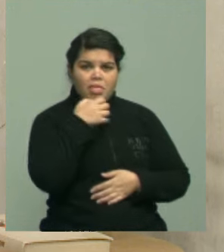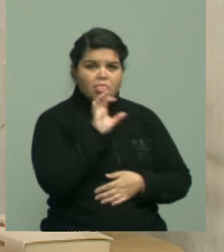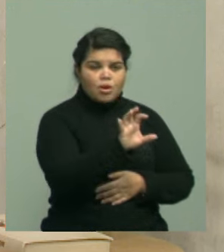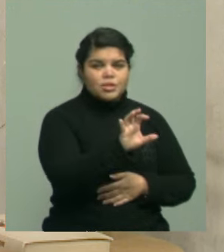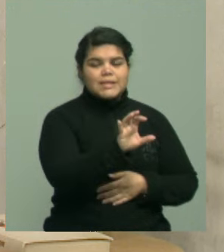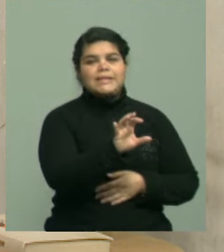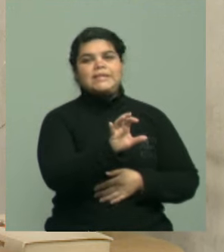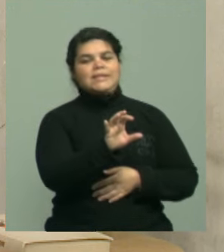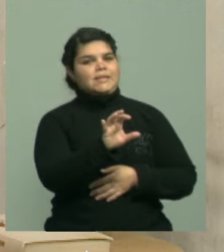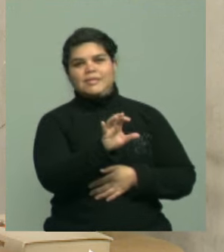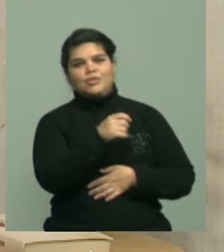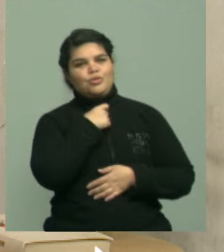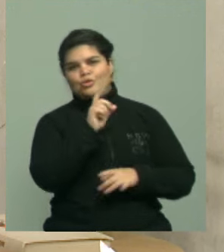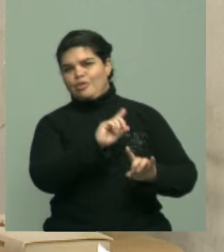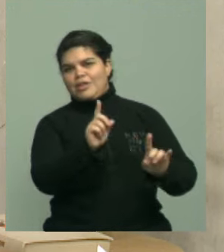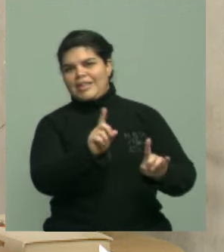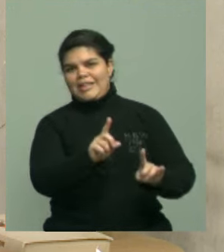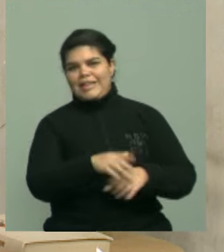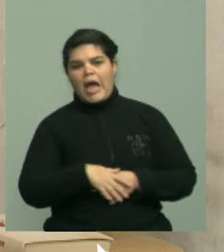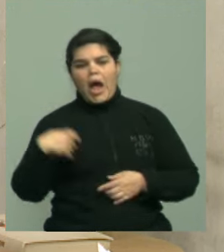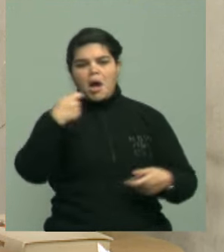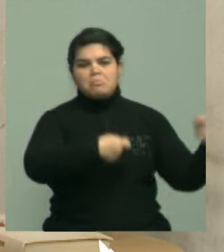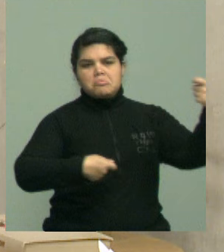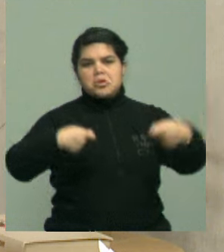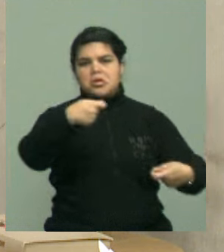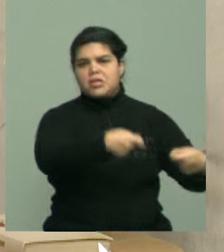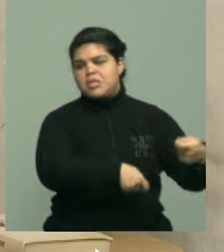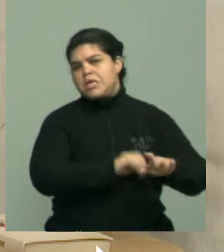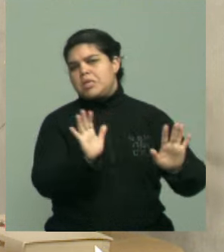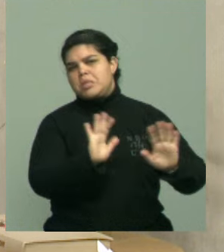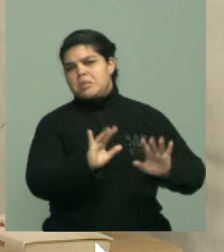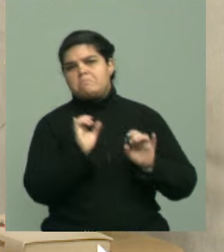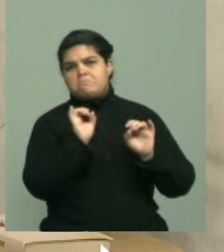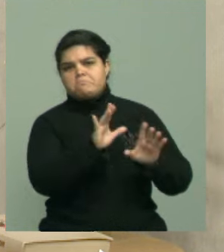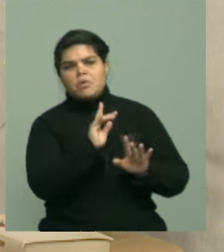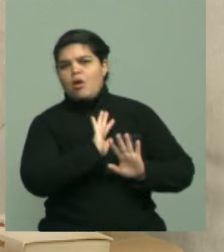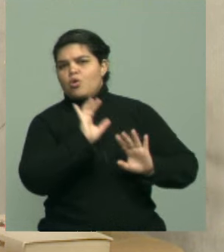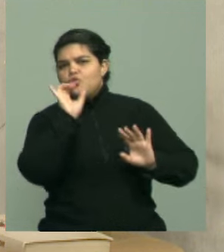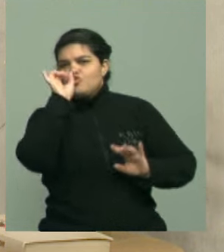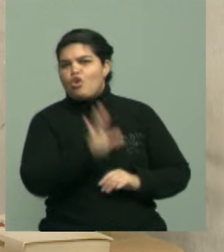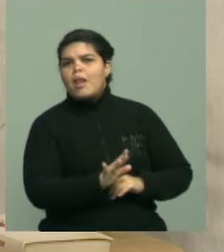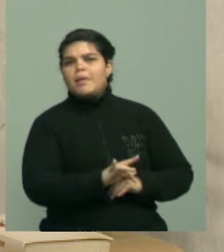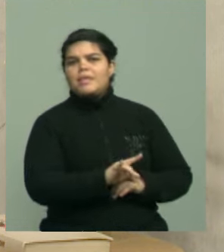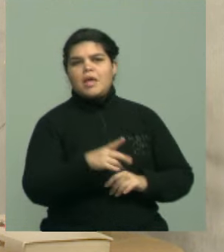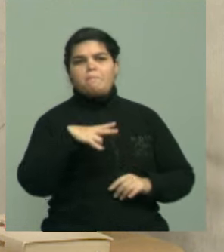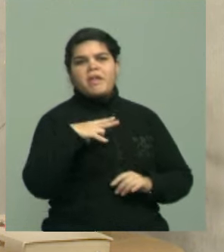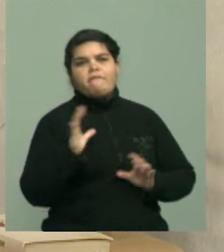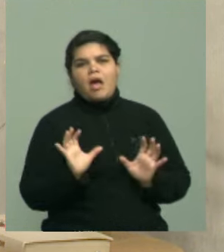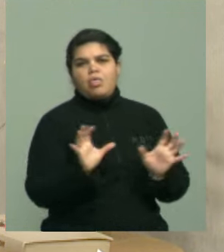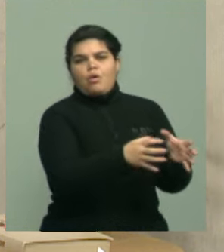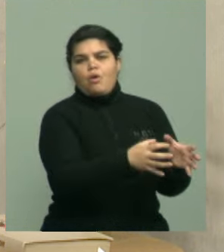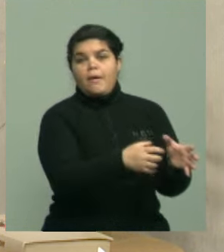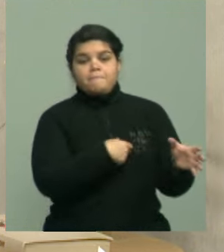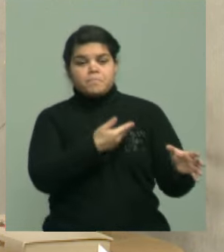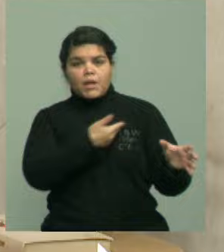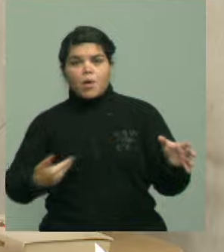por adelante los aportes de los contribuyentes. Dijo, mira, si es un negocio de privados, que lo hagan los privados. Uh-huh. El Estado se va a dedicar solo a controlar